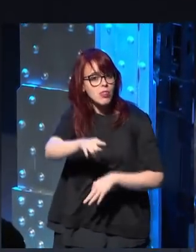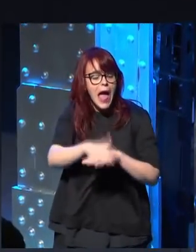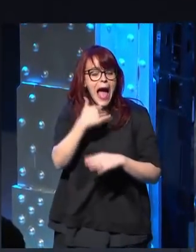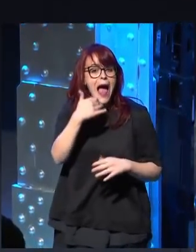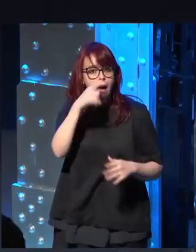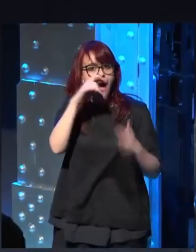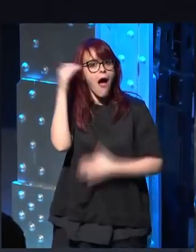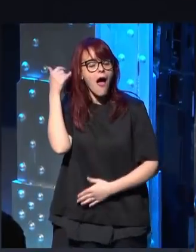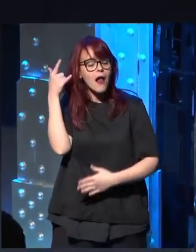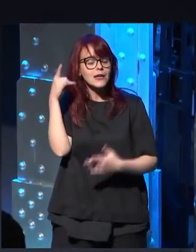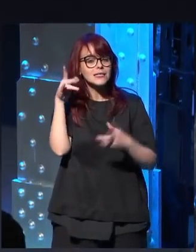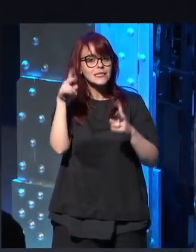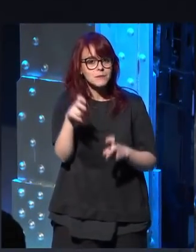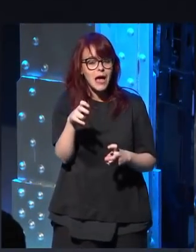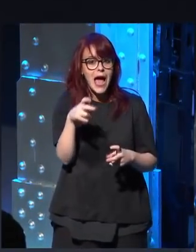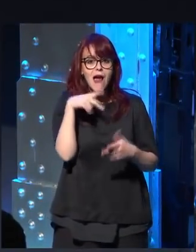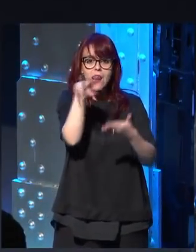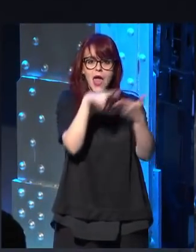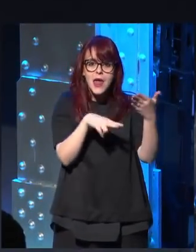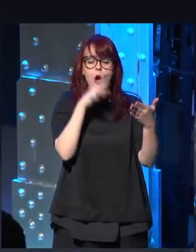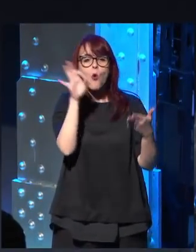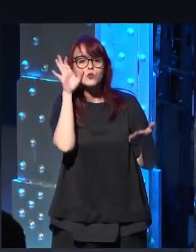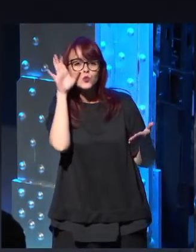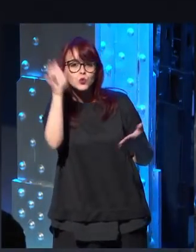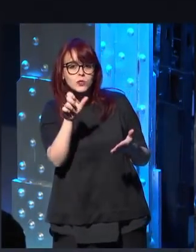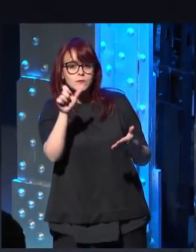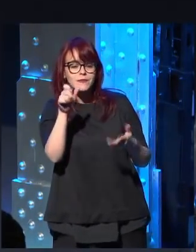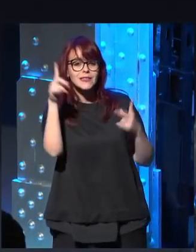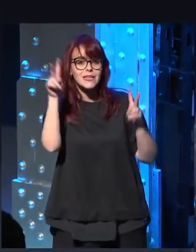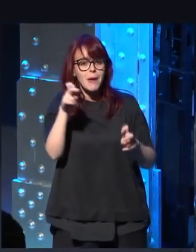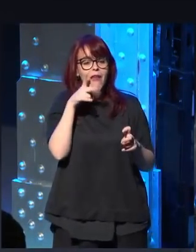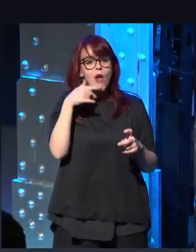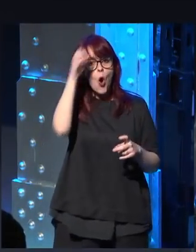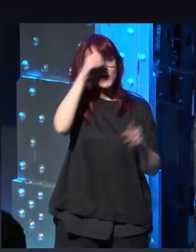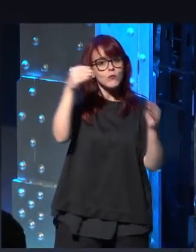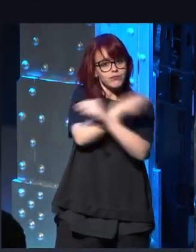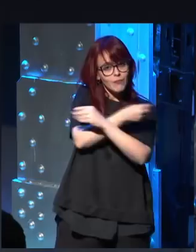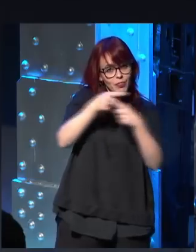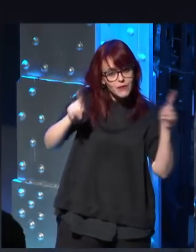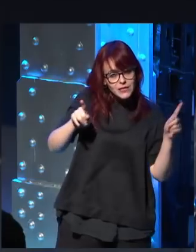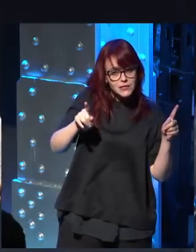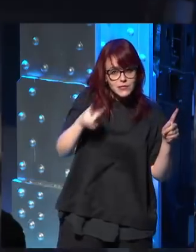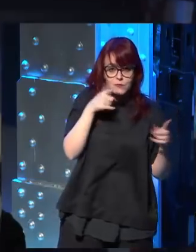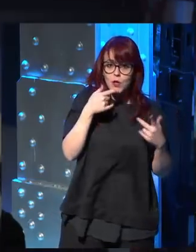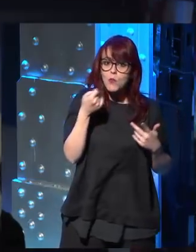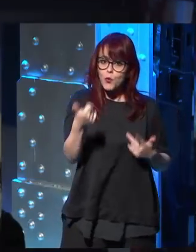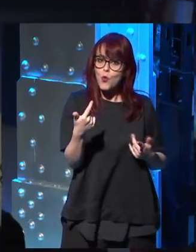algo que es muy sano, que es leer o escuchar algo con lo que tú no estás de acuerdo. Llevarte un pequeño disgusto.